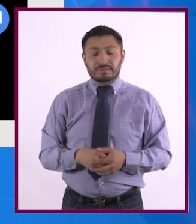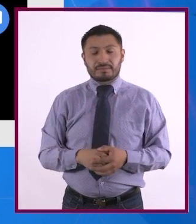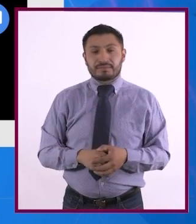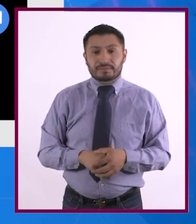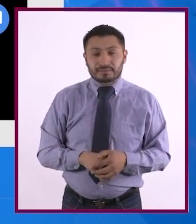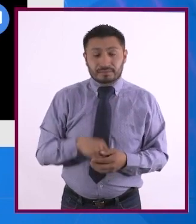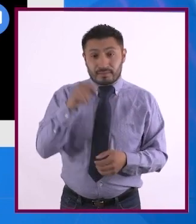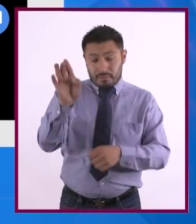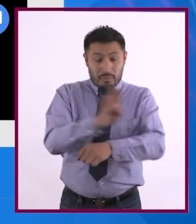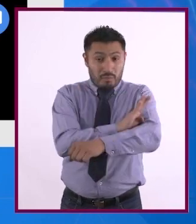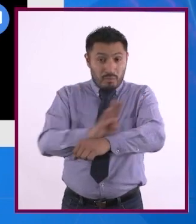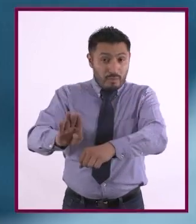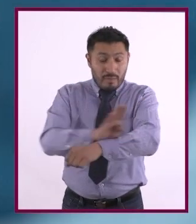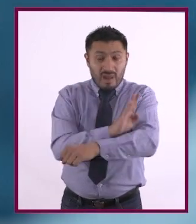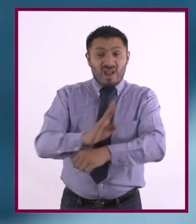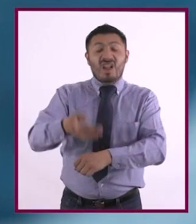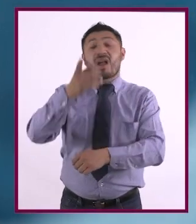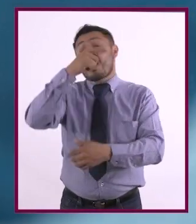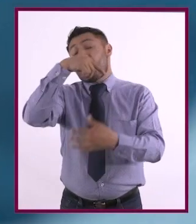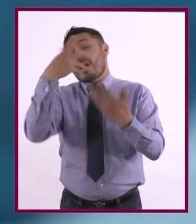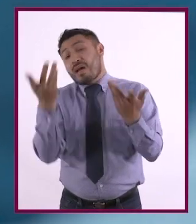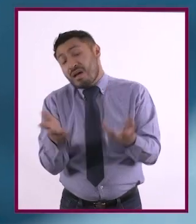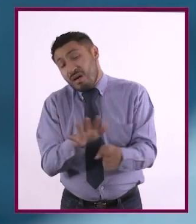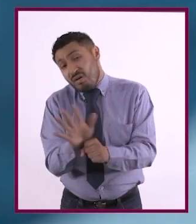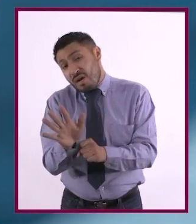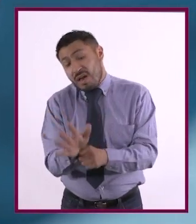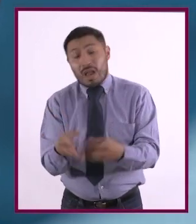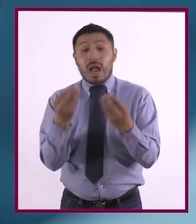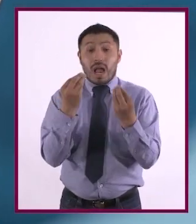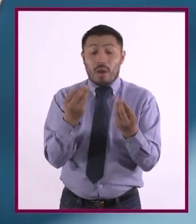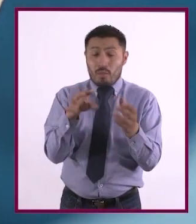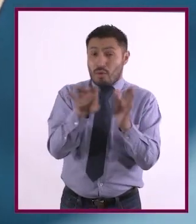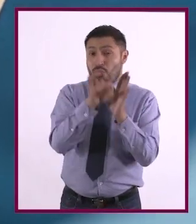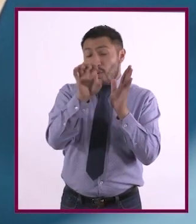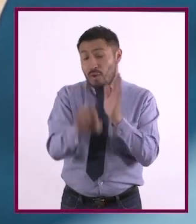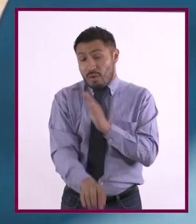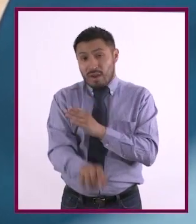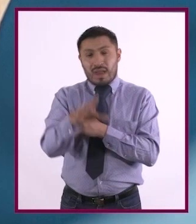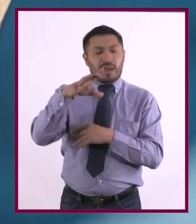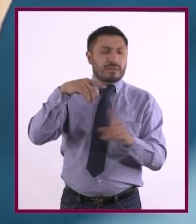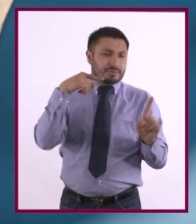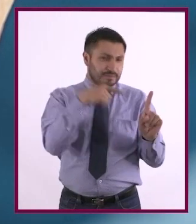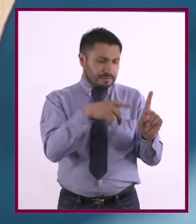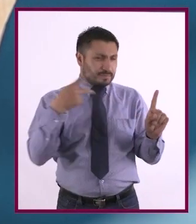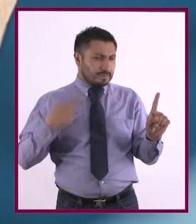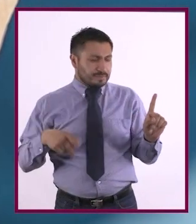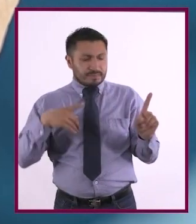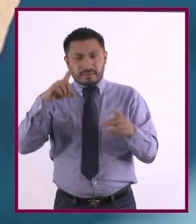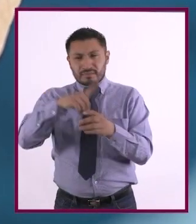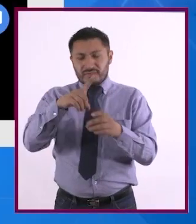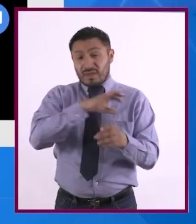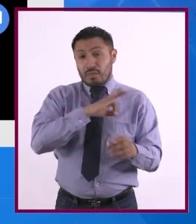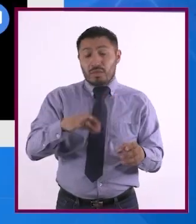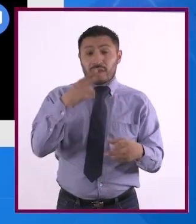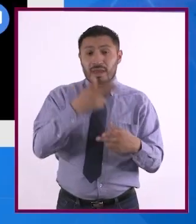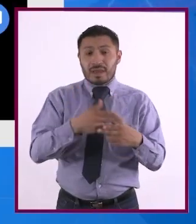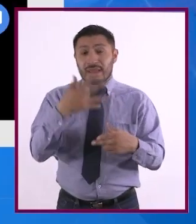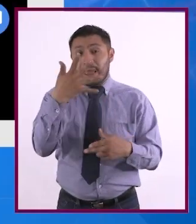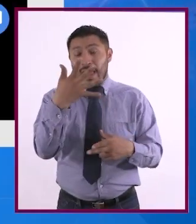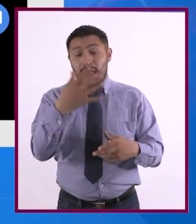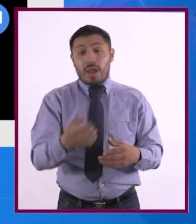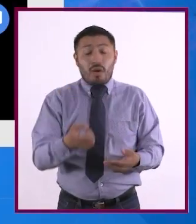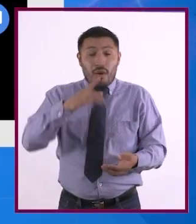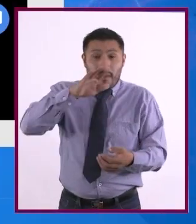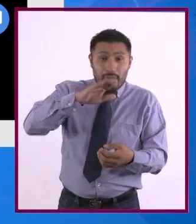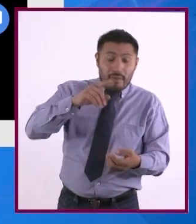órganos para una sociedad, pues son muchos, ¿no? Para empezar, consideremos que una persona puede donar hasta 5 órganos más